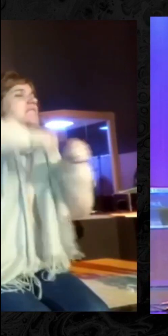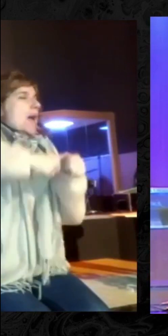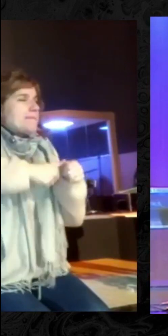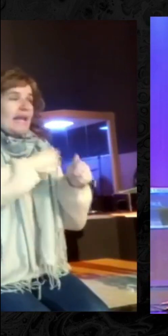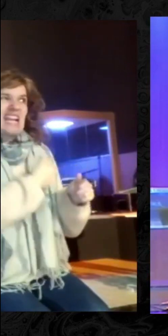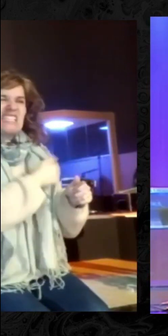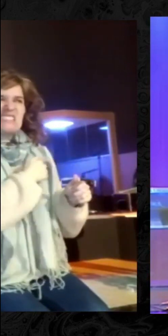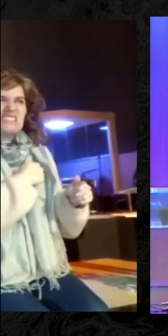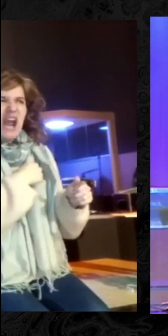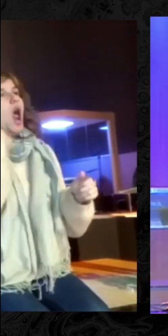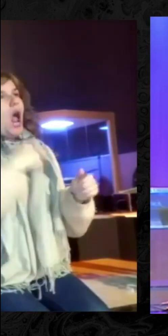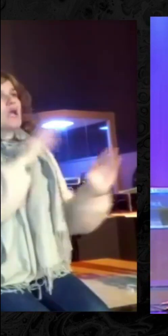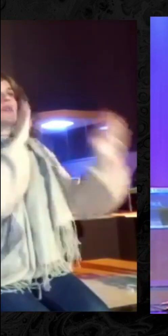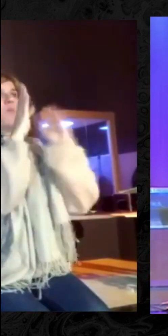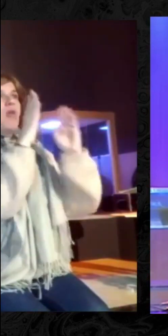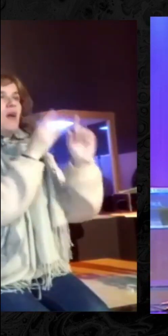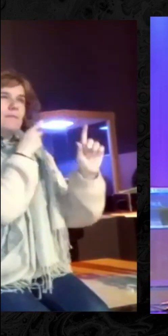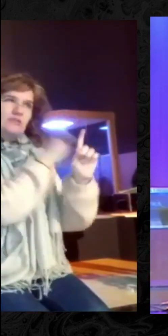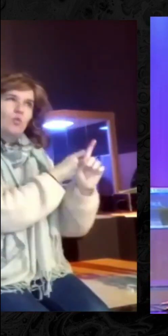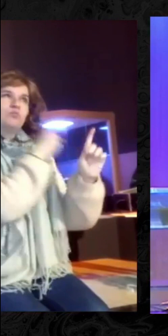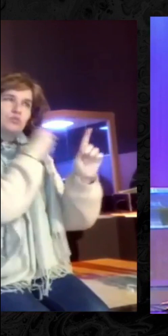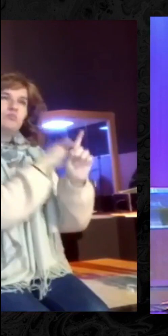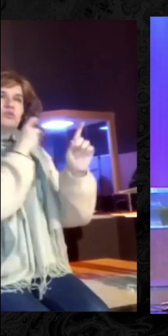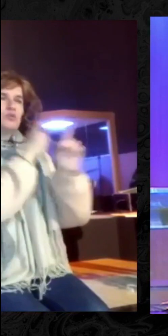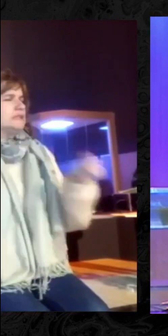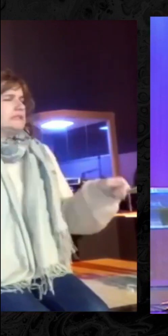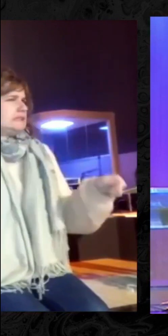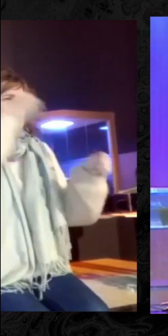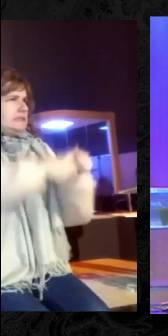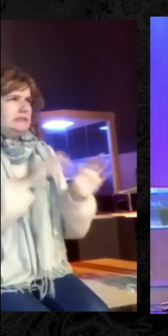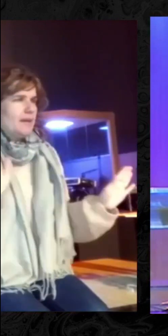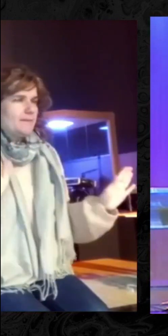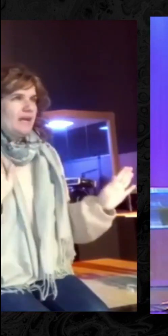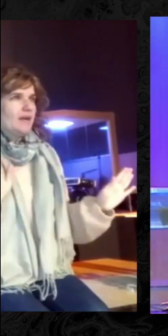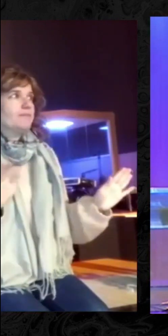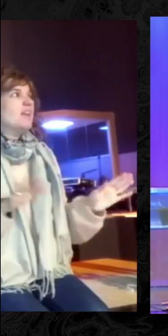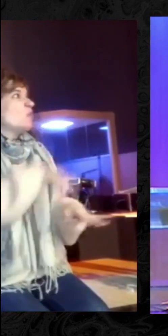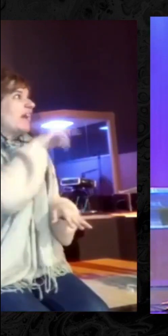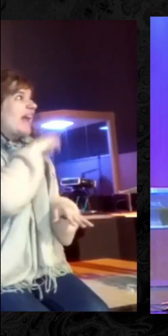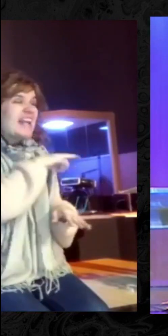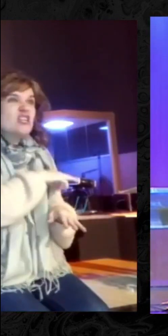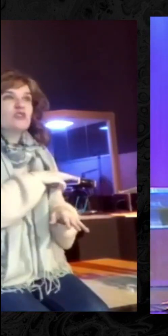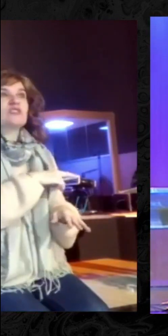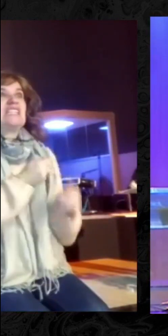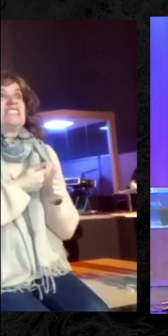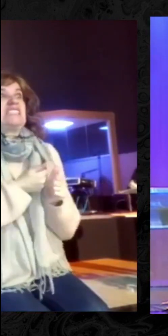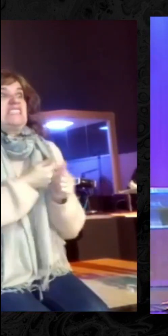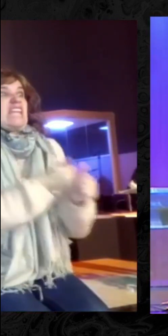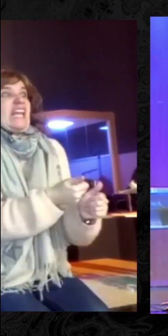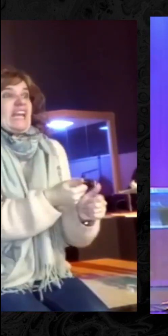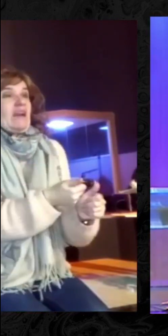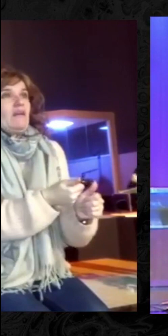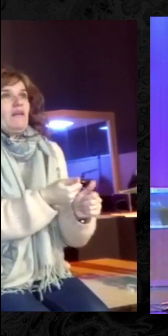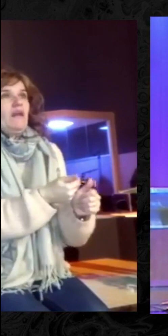cristianismo era Simplemente porque seguían doctrinas de Cristo y los apóstoles